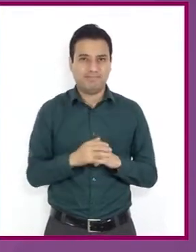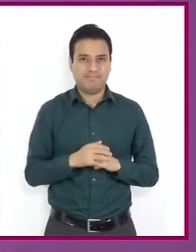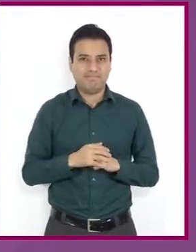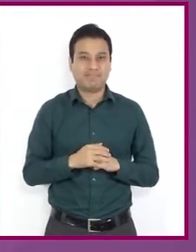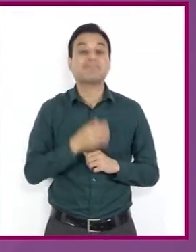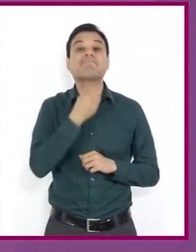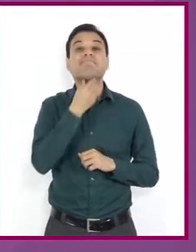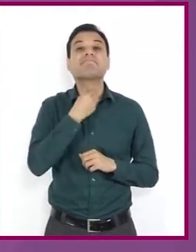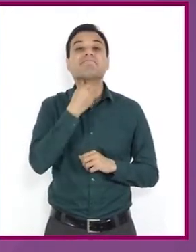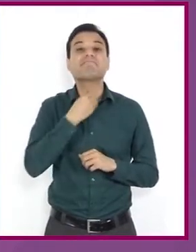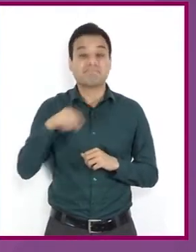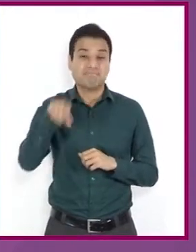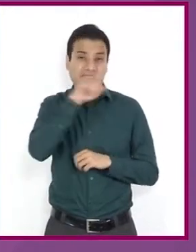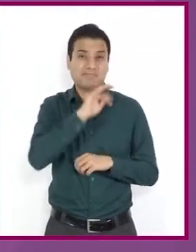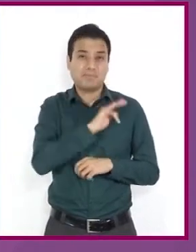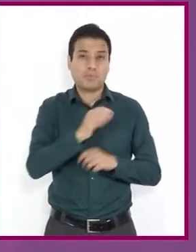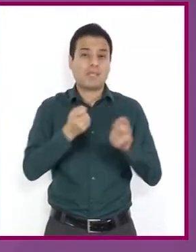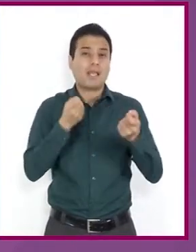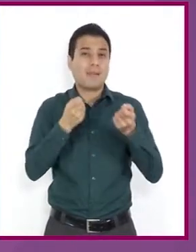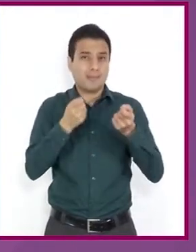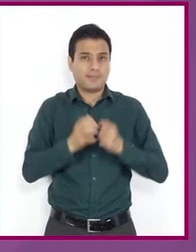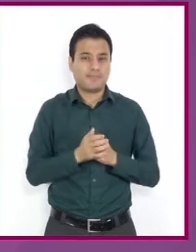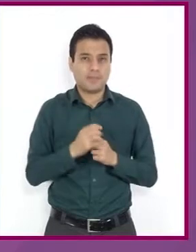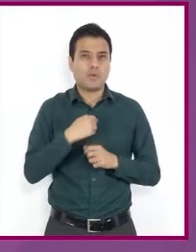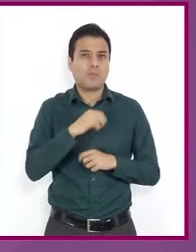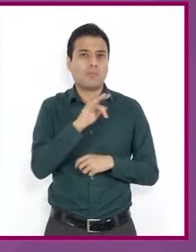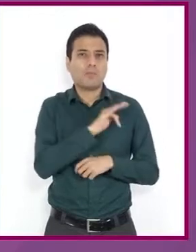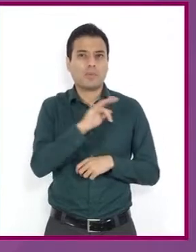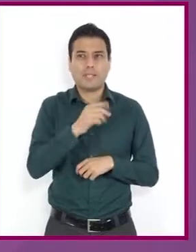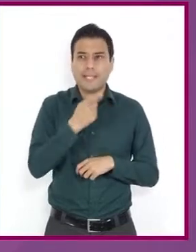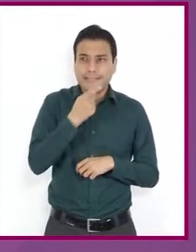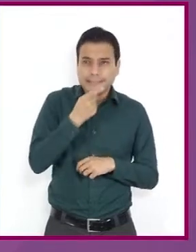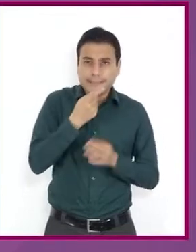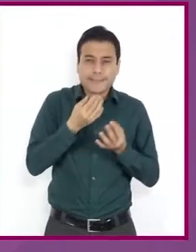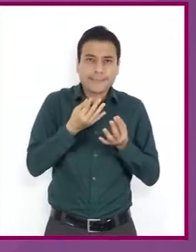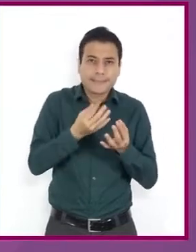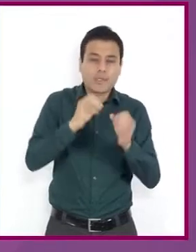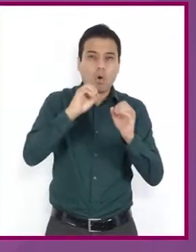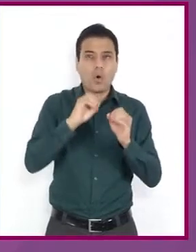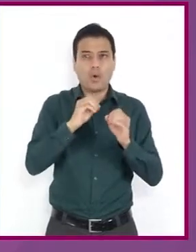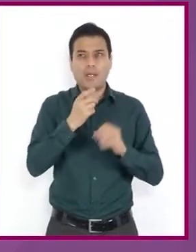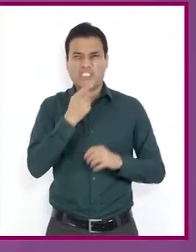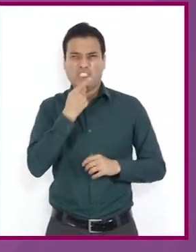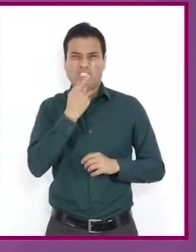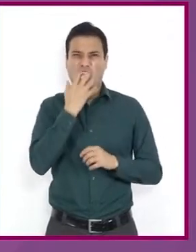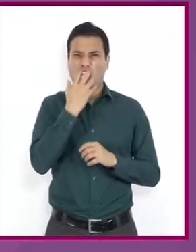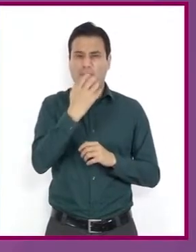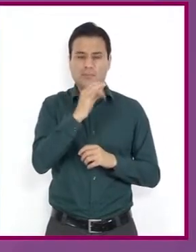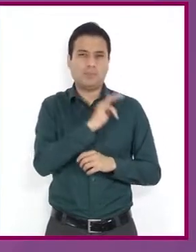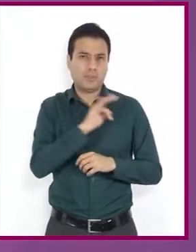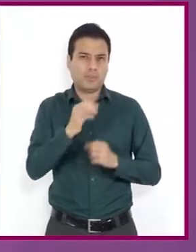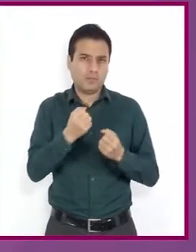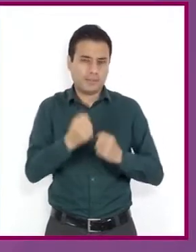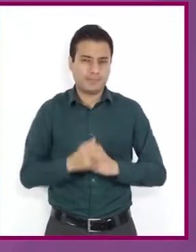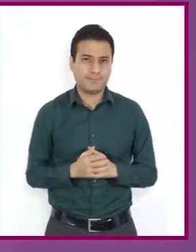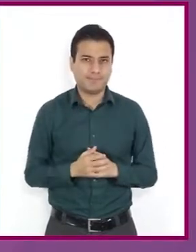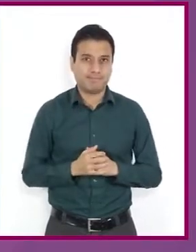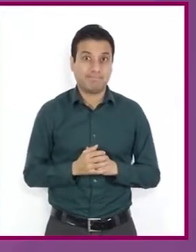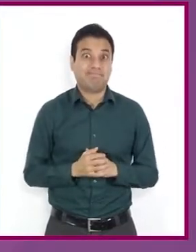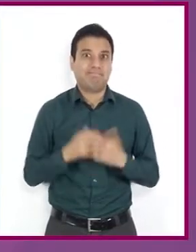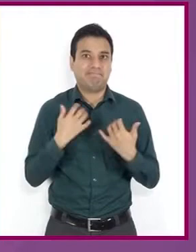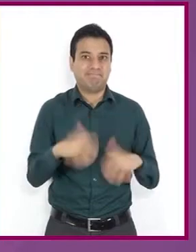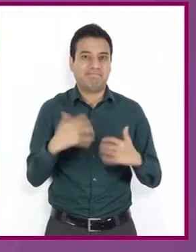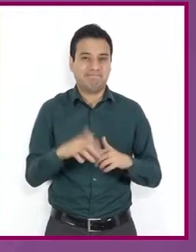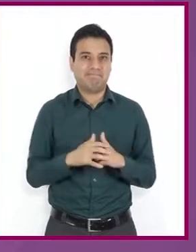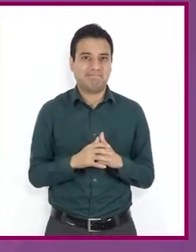de fonación y la fuerza de expiración para hablar de forma aguda o grave, y así variar la intensidad sonora. ¿Qué dices?